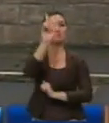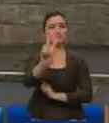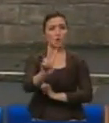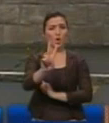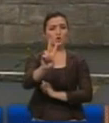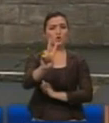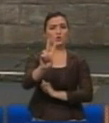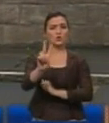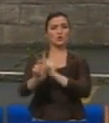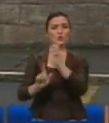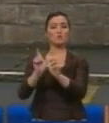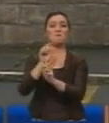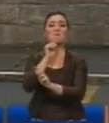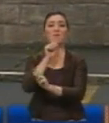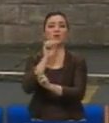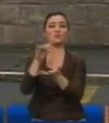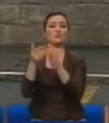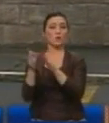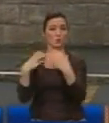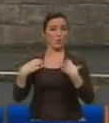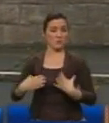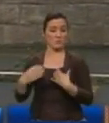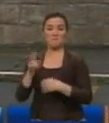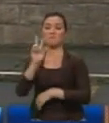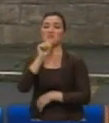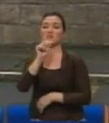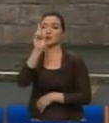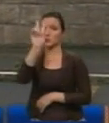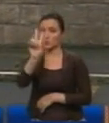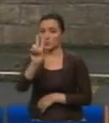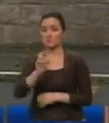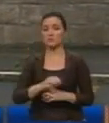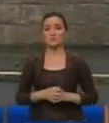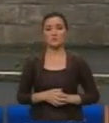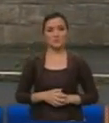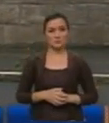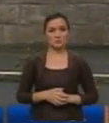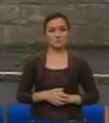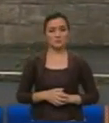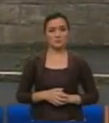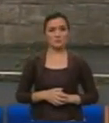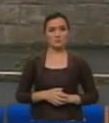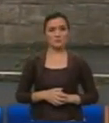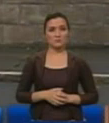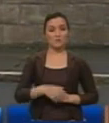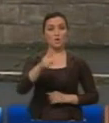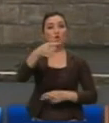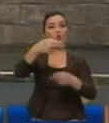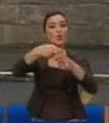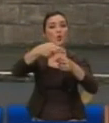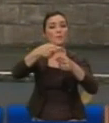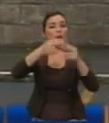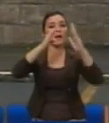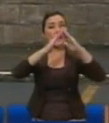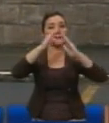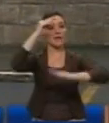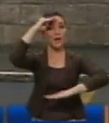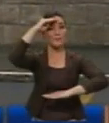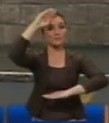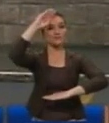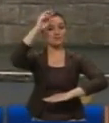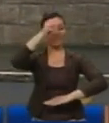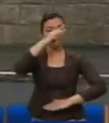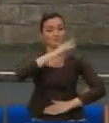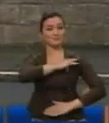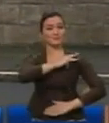dos militares por llegar aquí hasta la capilla ardiente que han organizado en el Fuerte Militar Amazonas. Aún se desconoce si